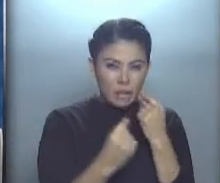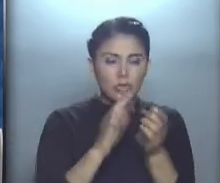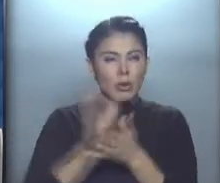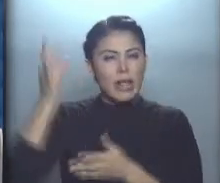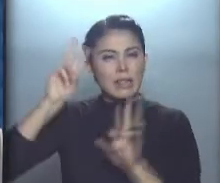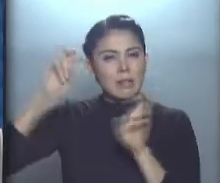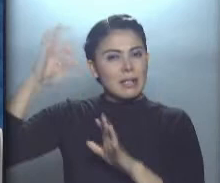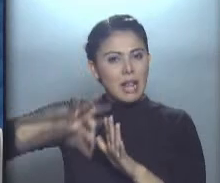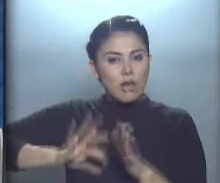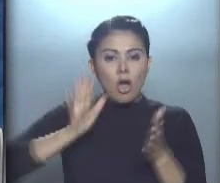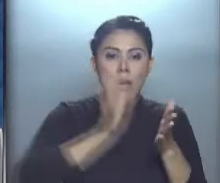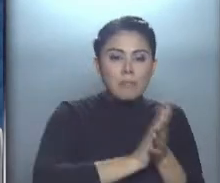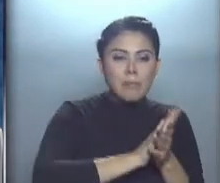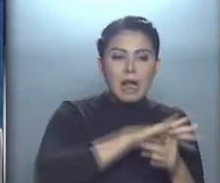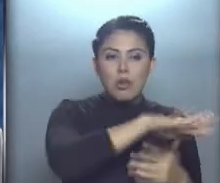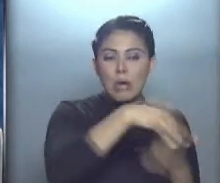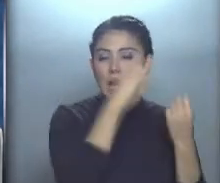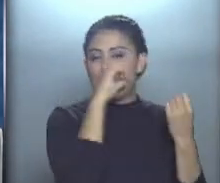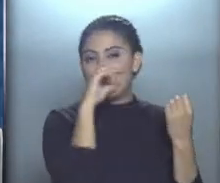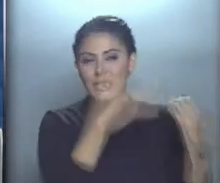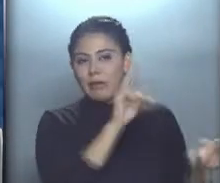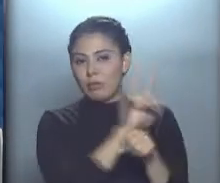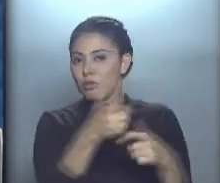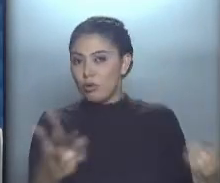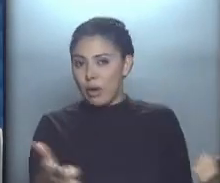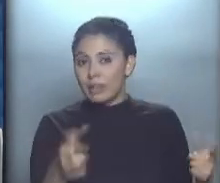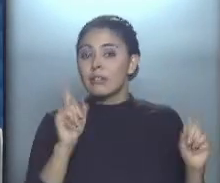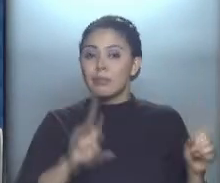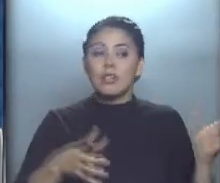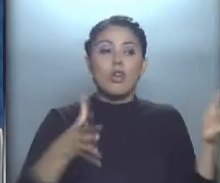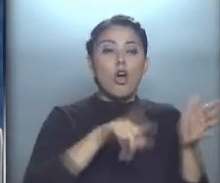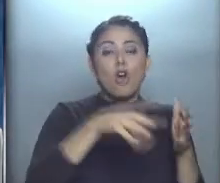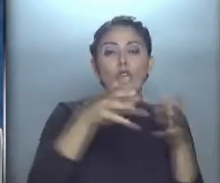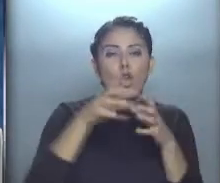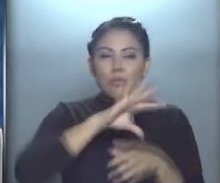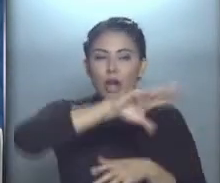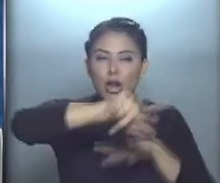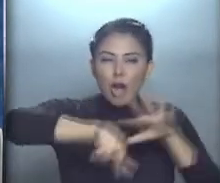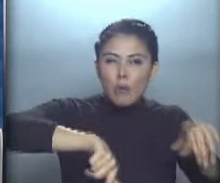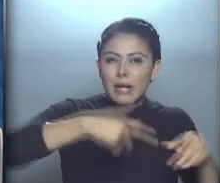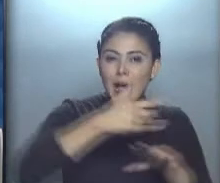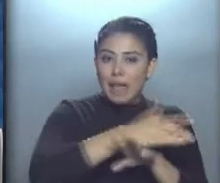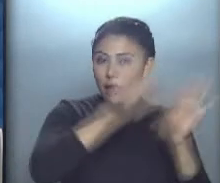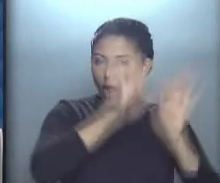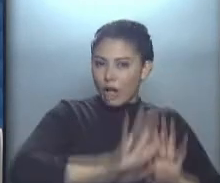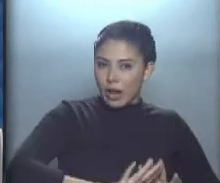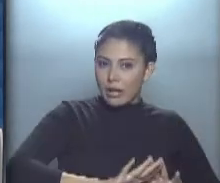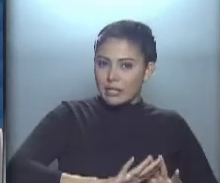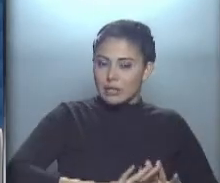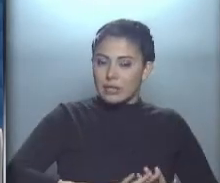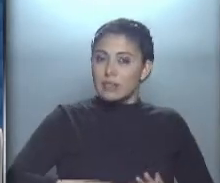salarial asociada a zonas liberadas y a la articulación con grupos de saqueos organizados para